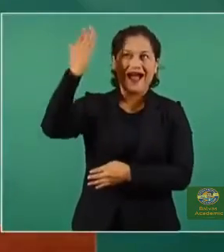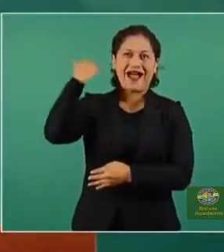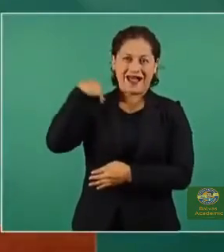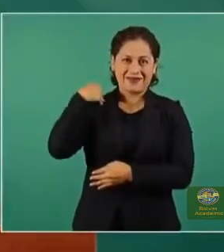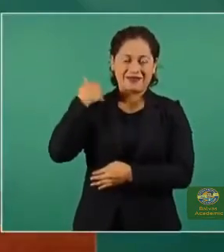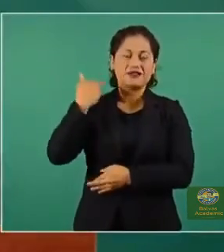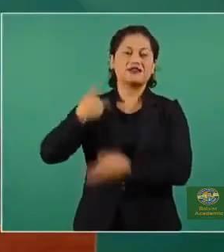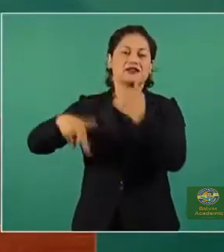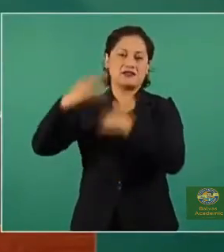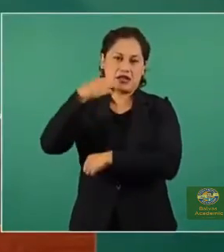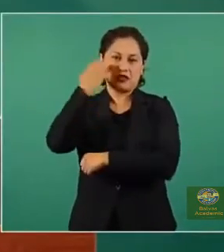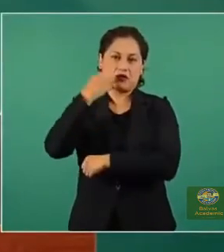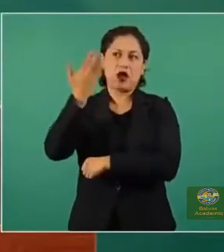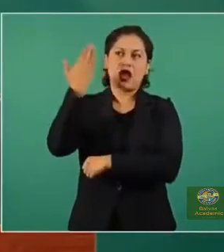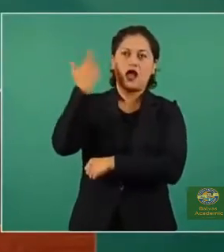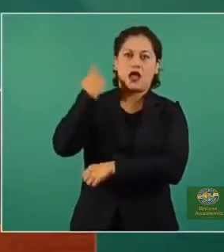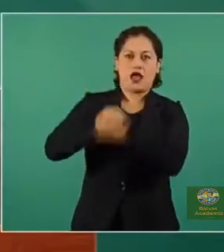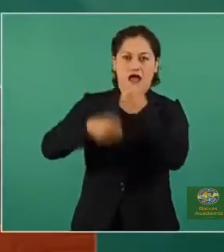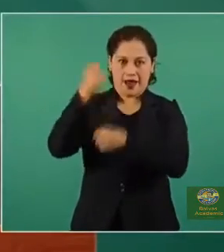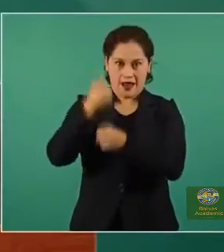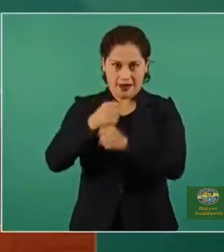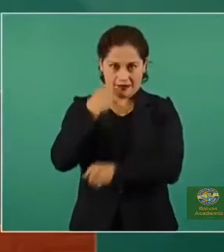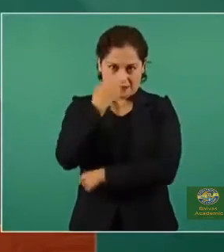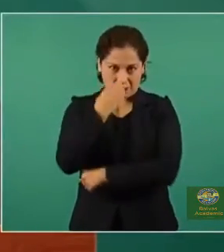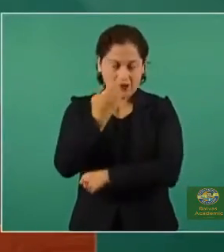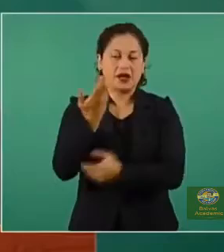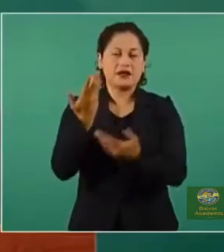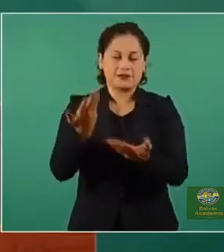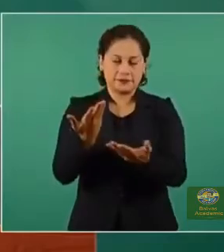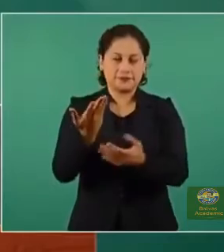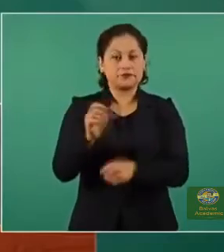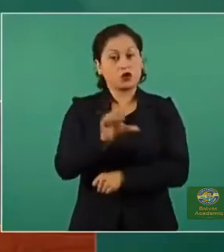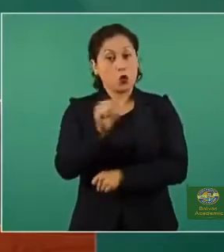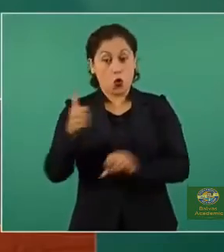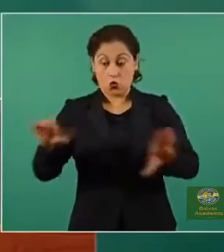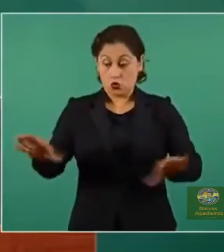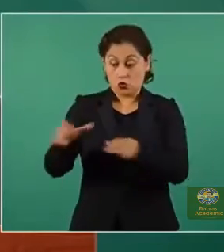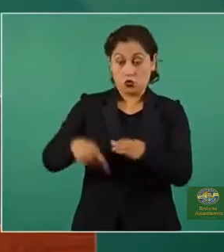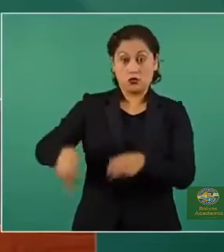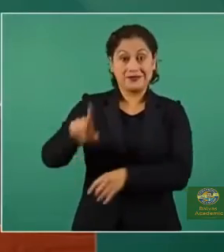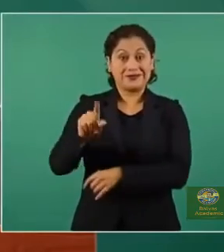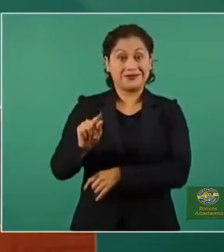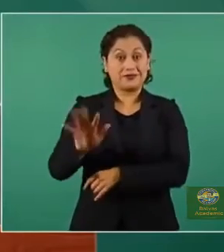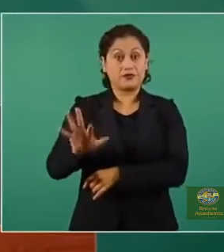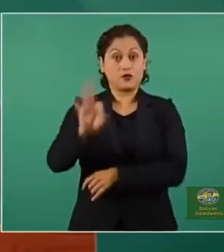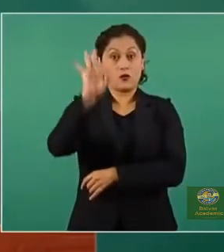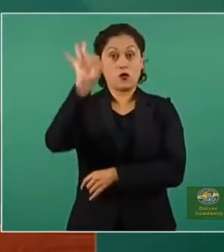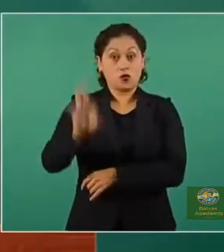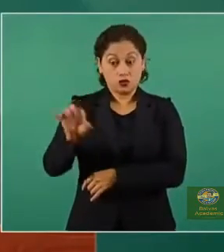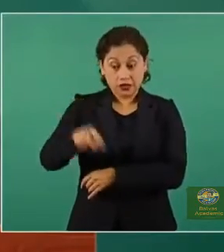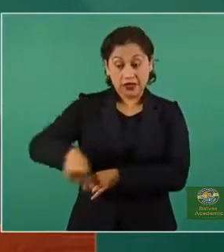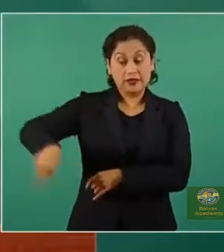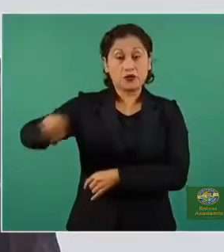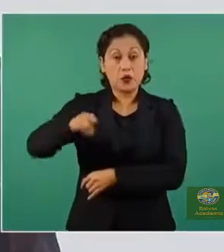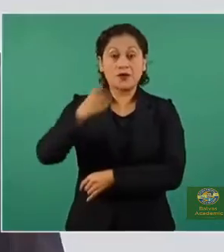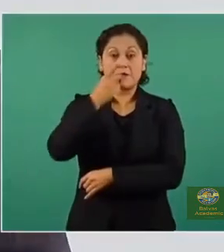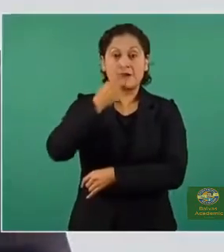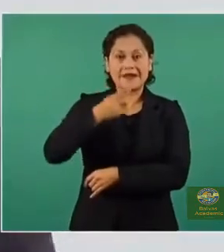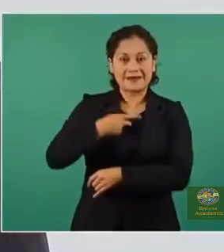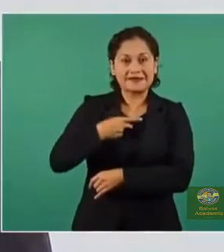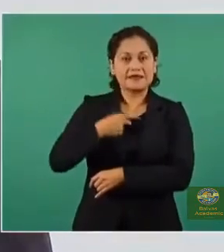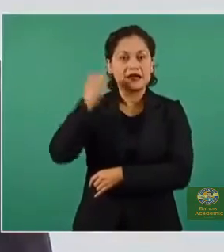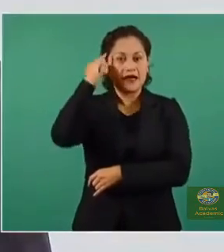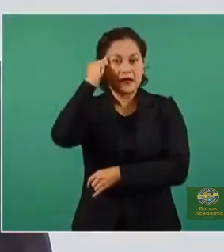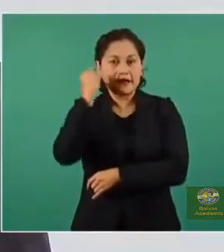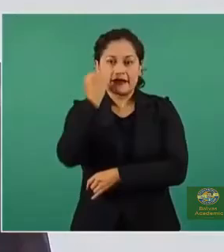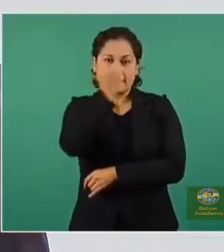cierre del ciclo escolar pasado. El 75% de los que se autoescriben como indígenas